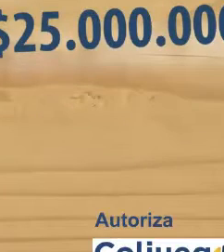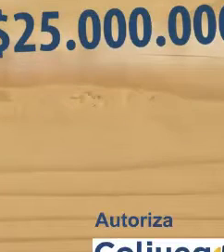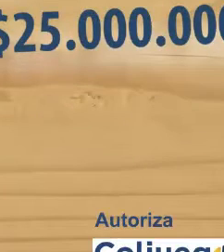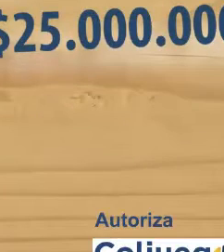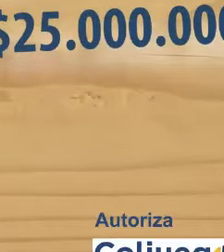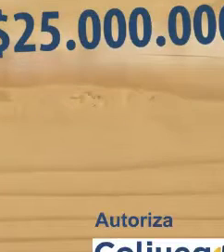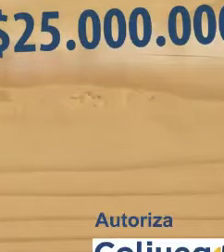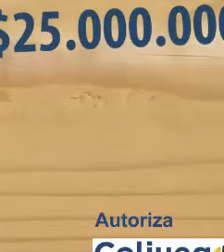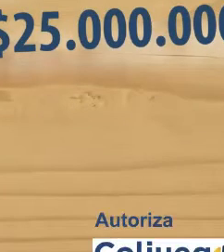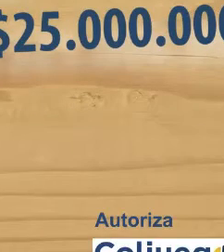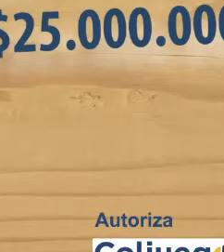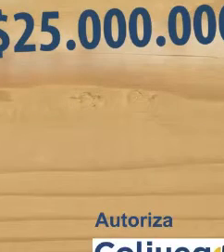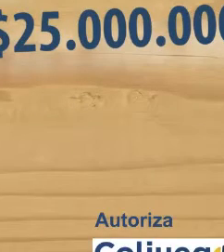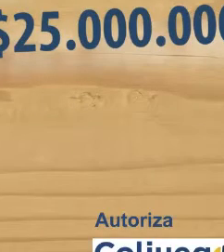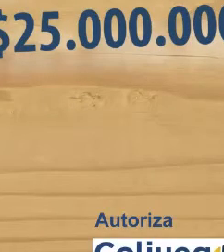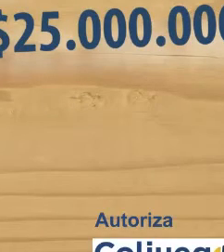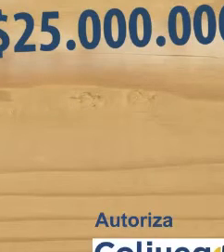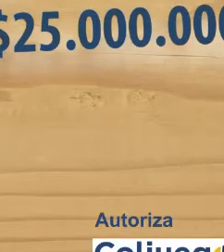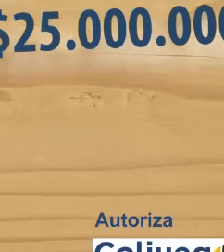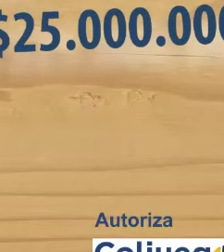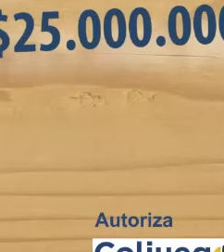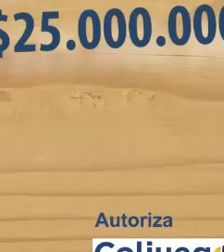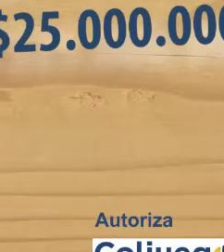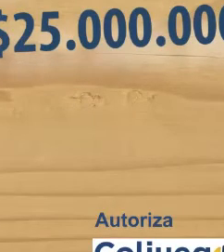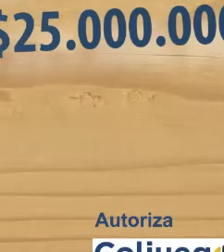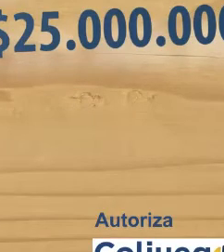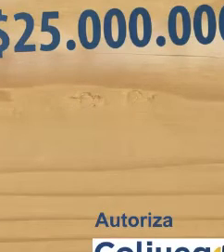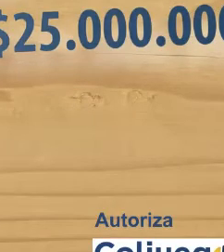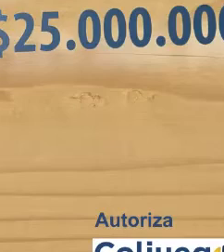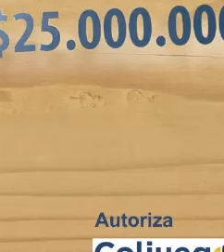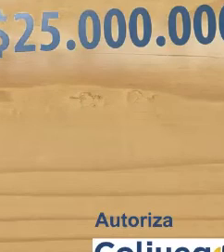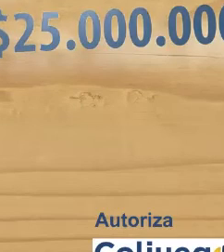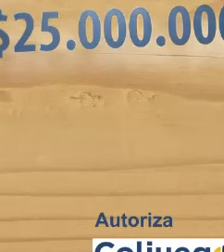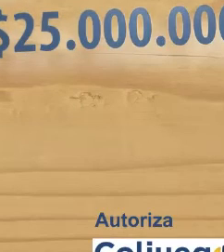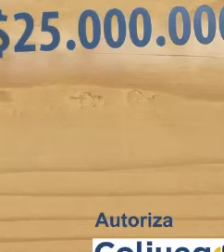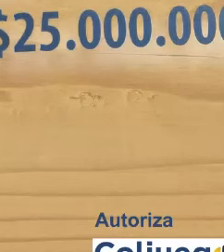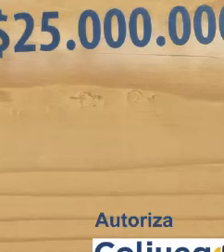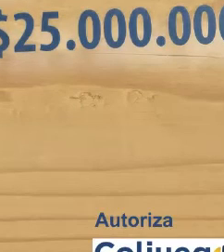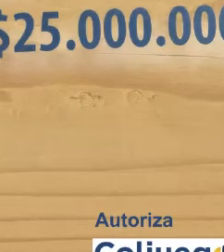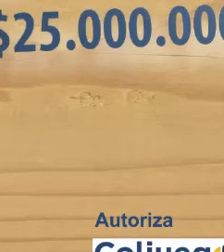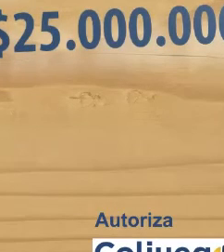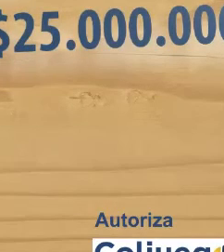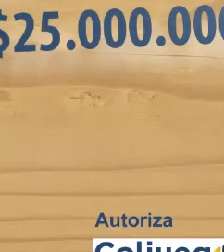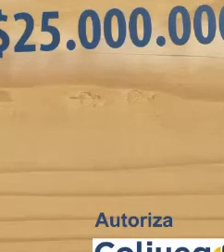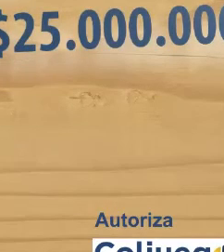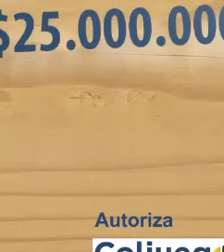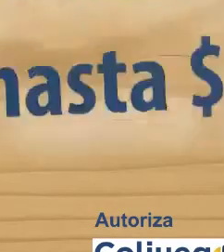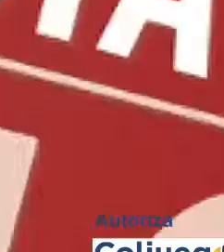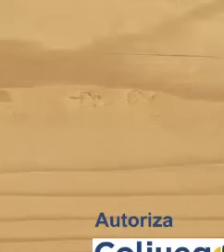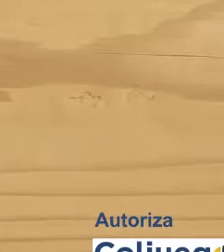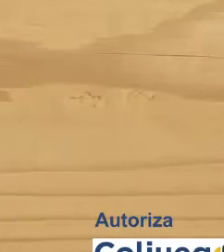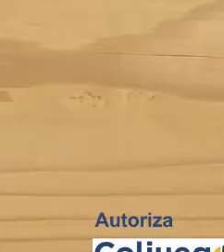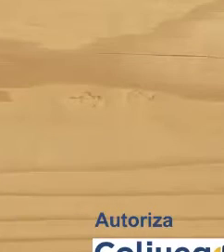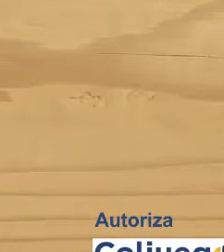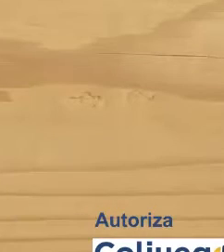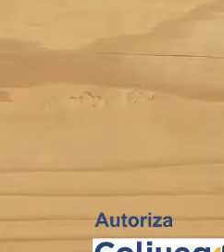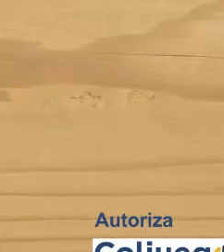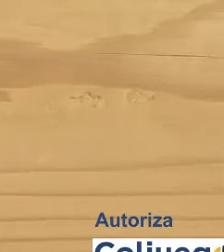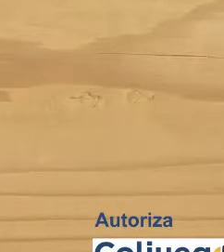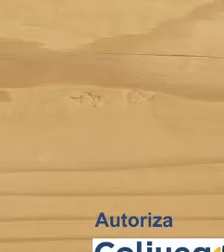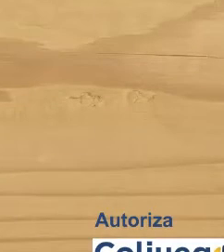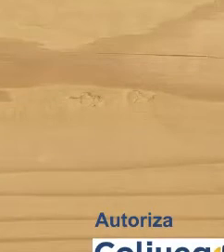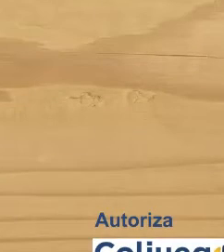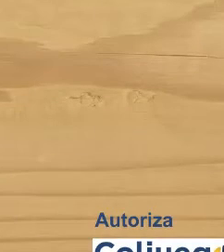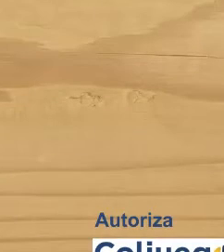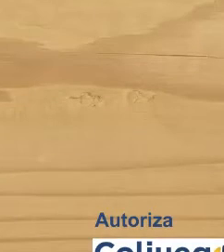un plan de ahorro programado. Los ahorros de una vida. Y podrá ganar hasta 25 millones de pesos. Son 110